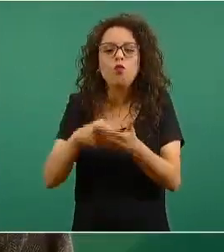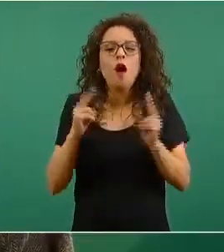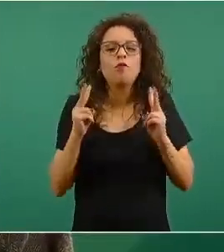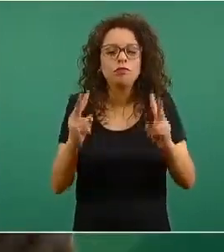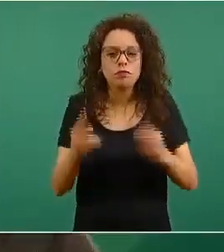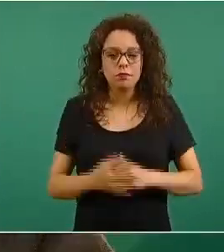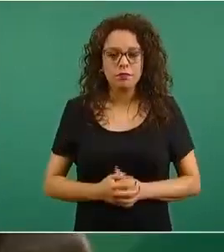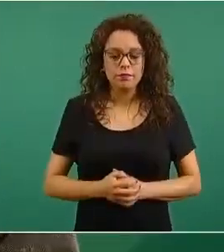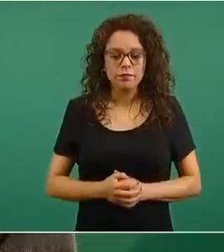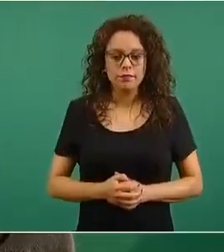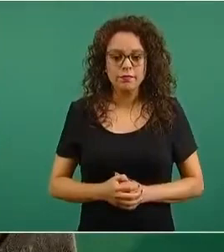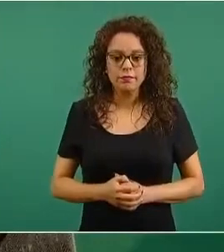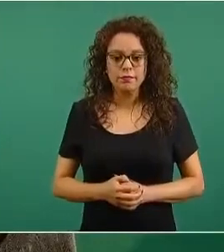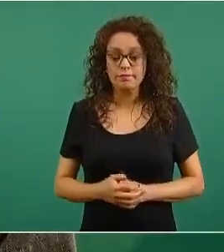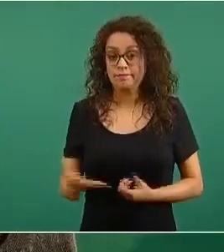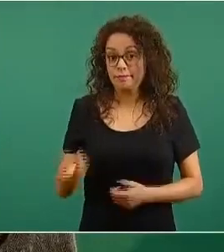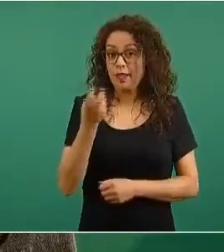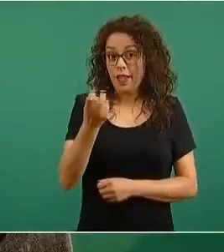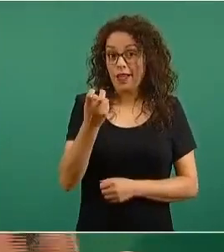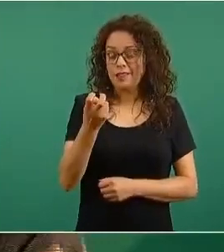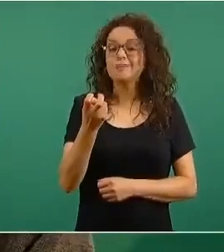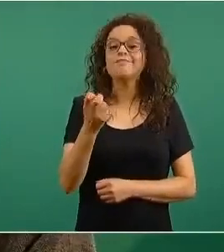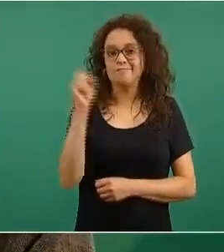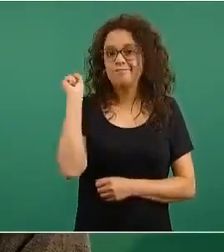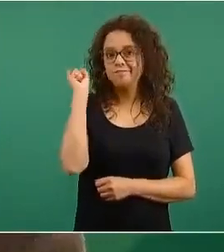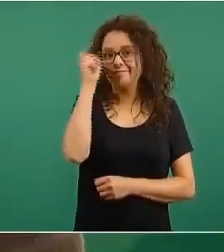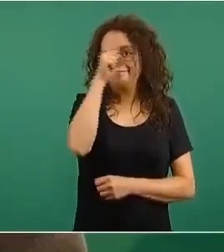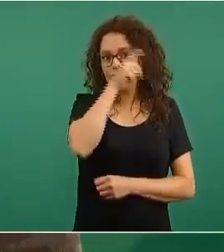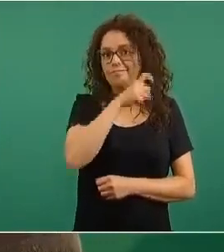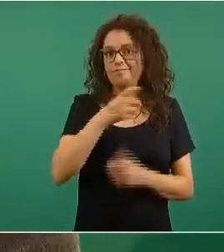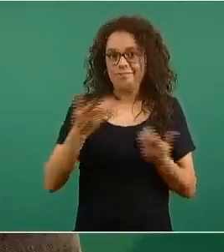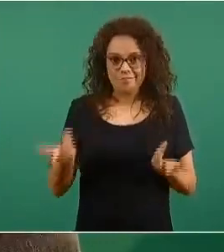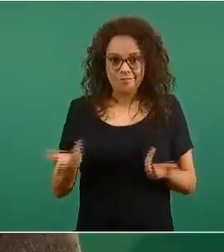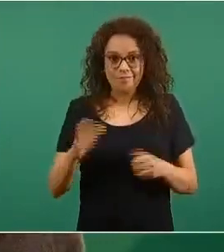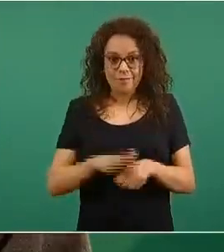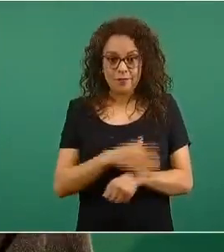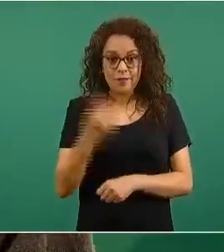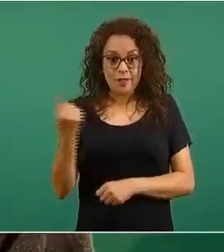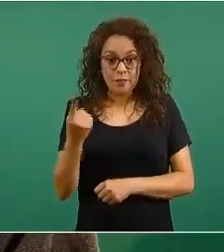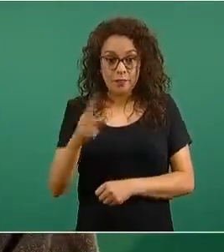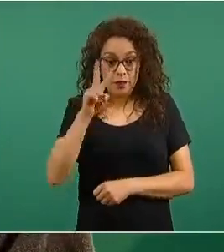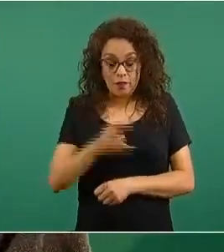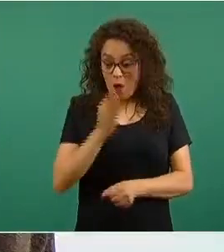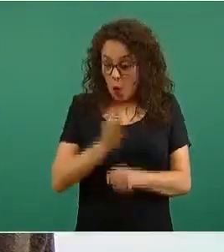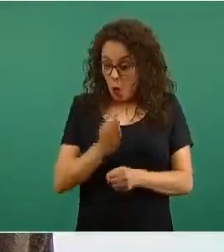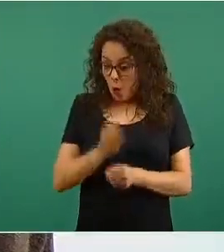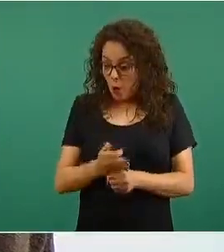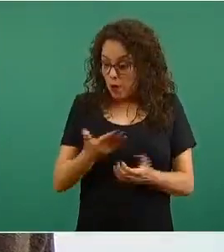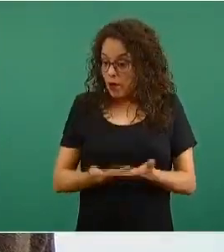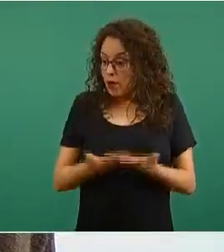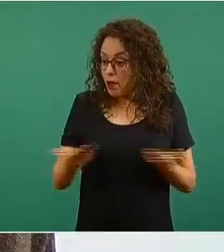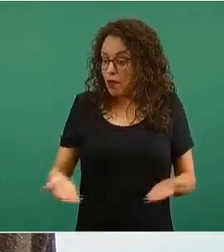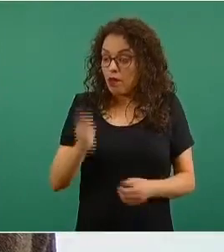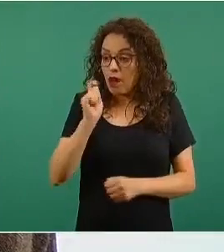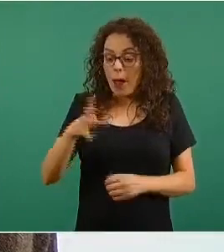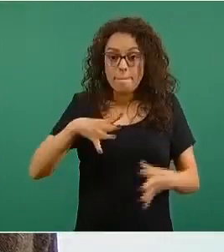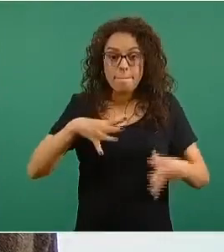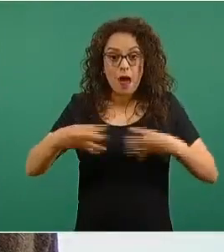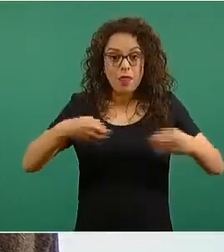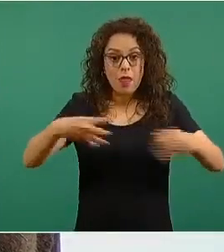Y esto hace un elemento de restricción importante, que obviamente sujeto a un estrés tan grande como lo que representa una pandemia de